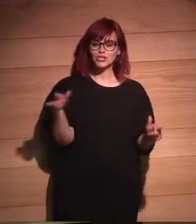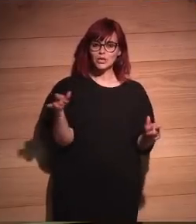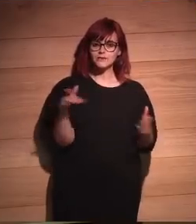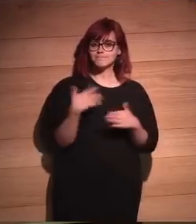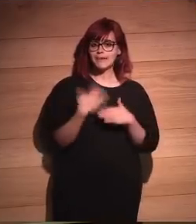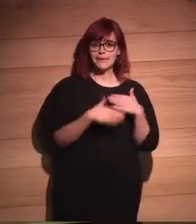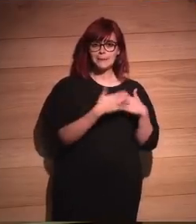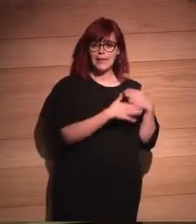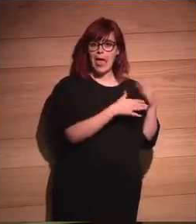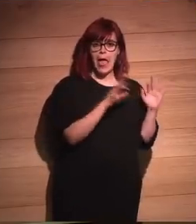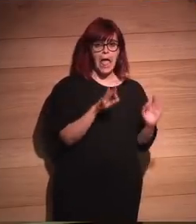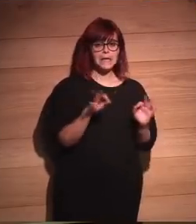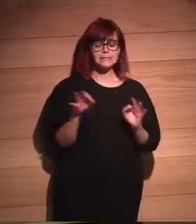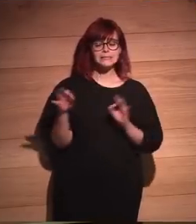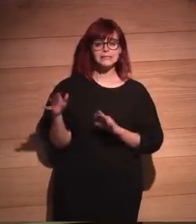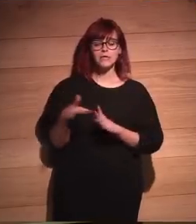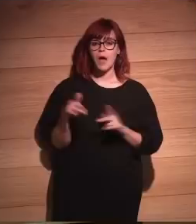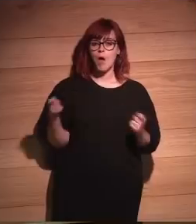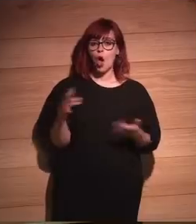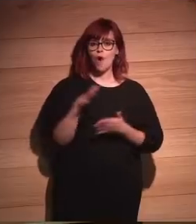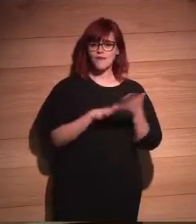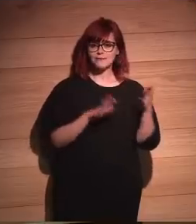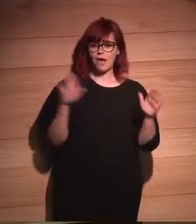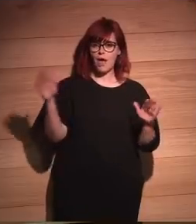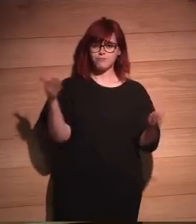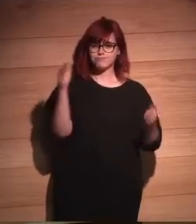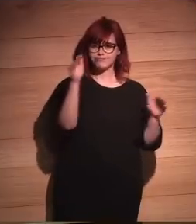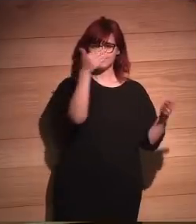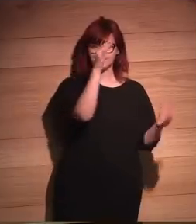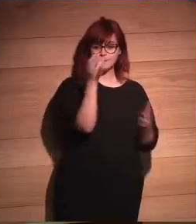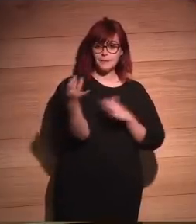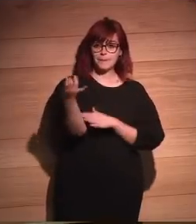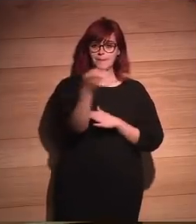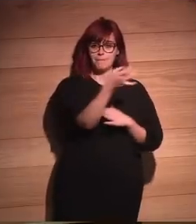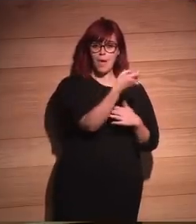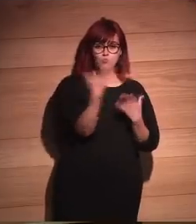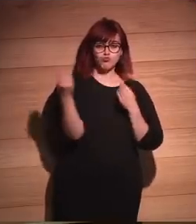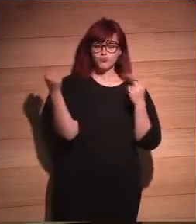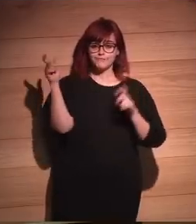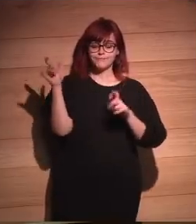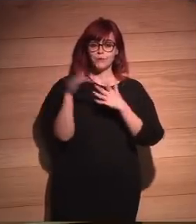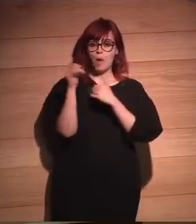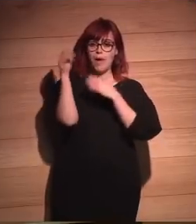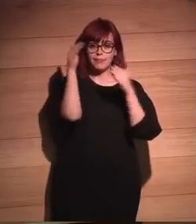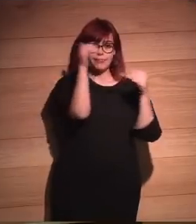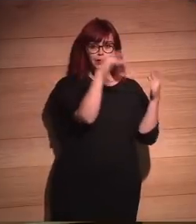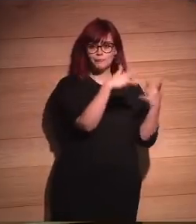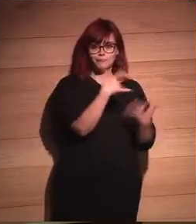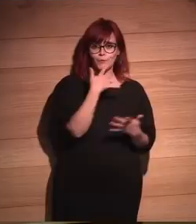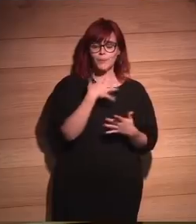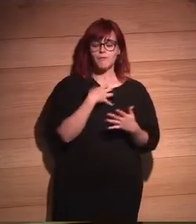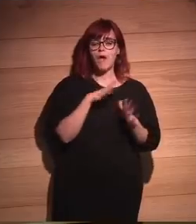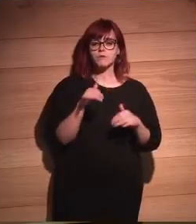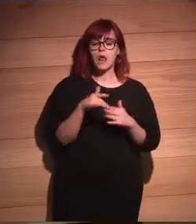muy limitada y por tanto la oferta es inmensa. Con lo cual, al final, necesitamos reducir esa complejidad y acabamos